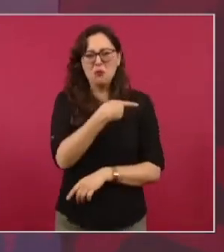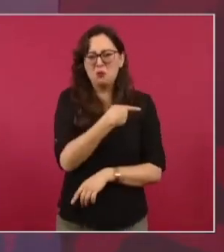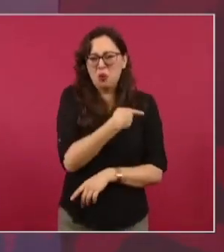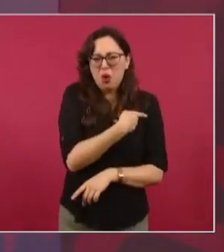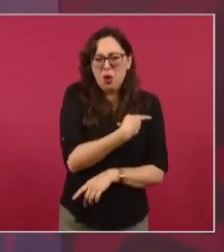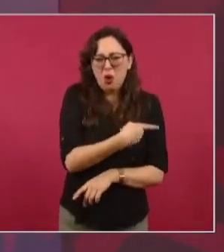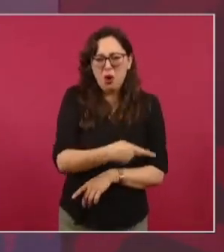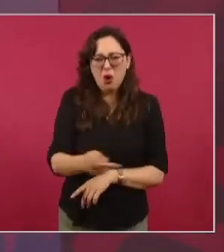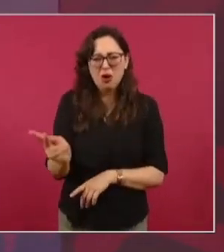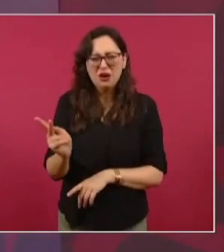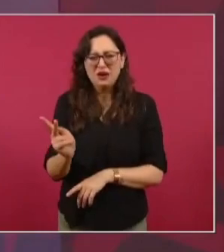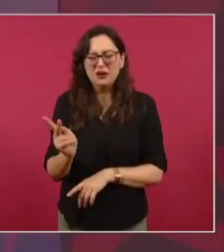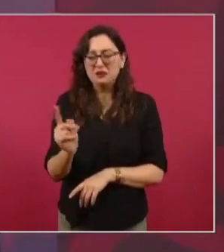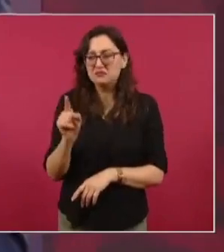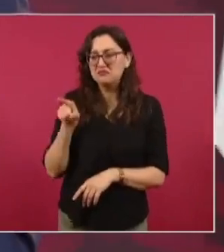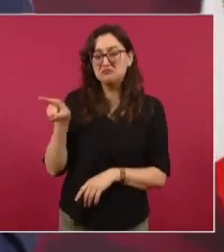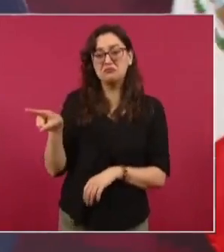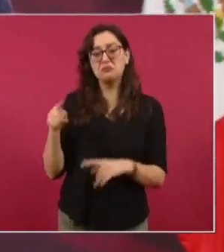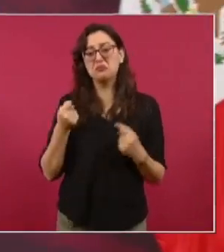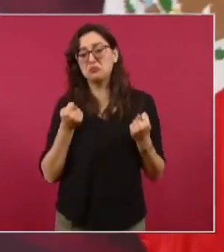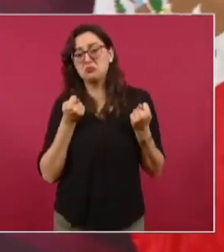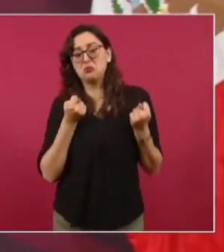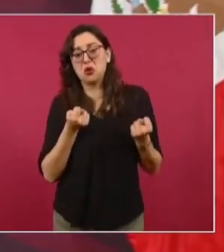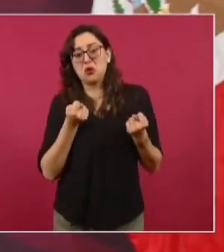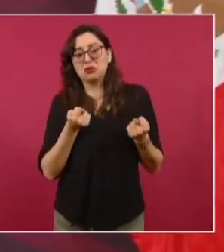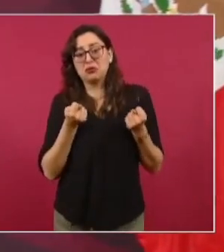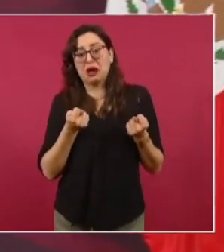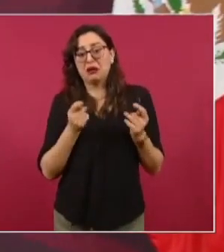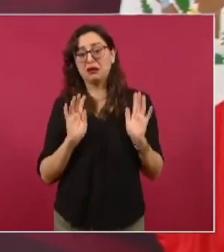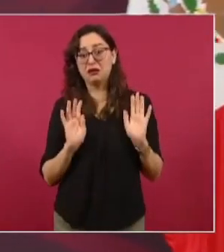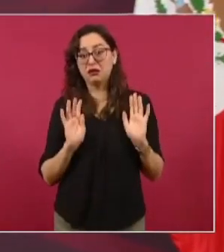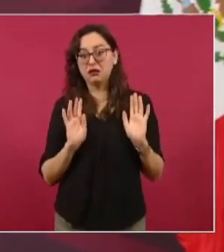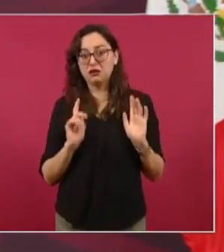es un deshonesto